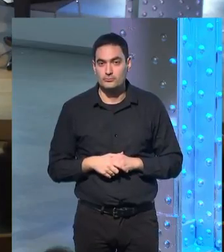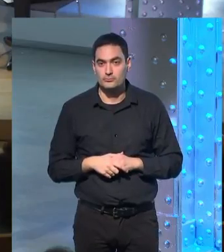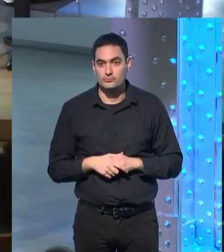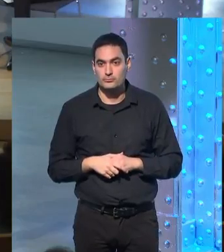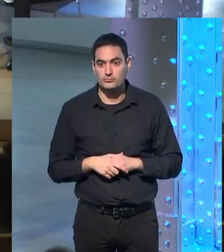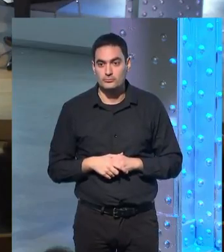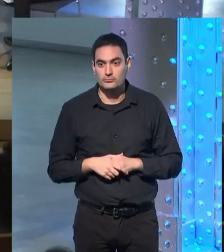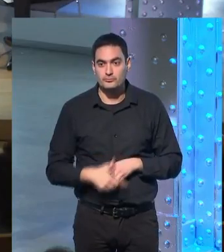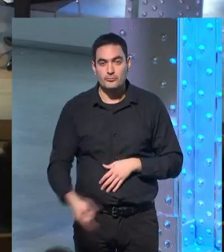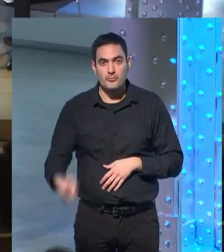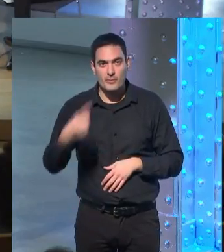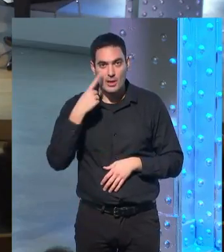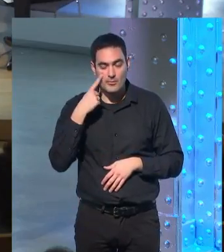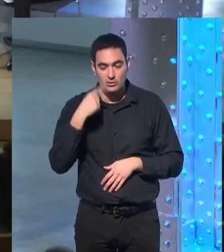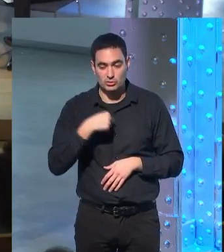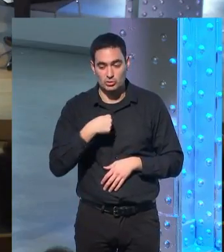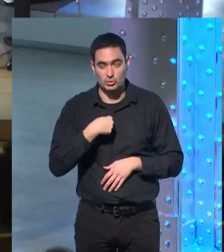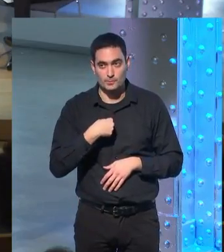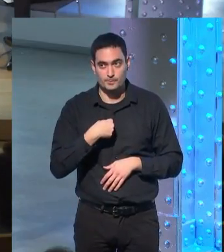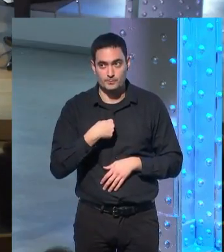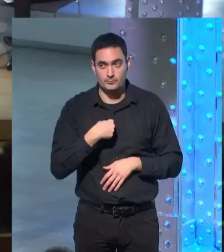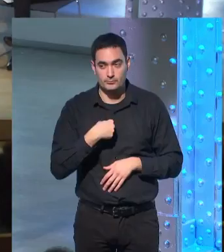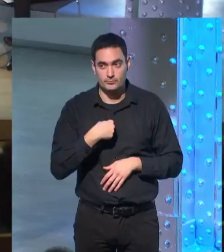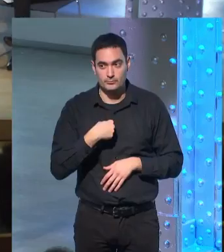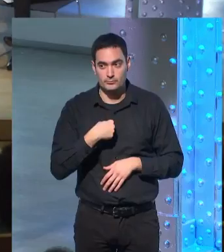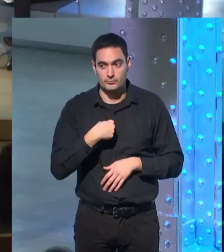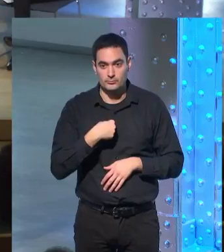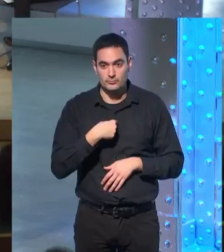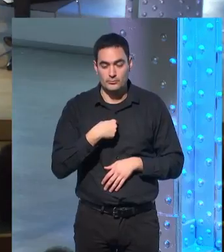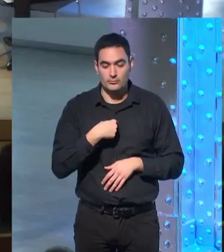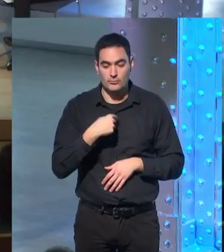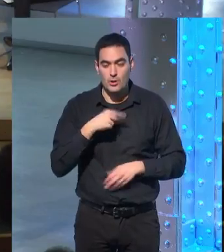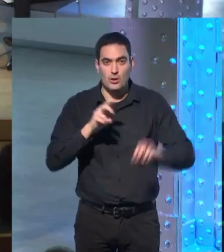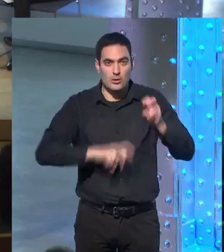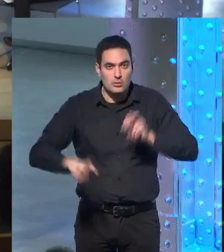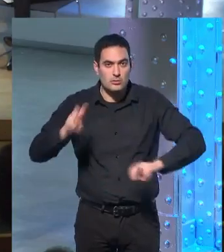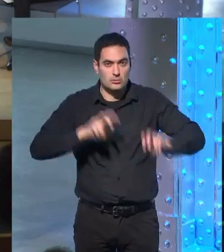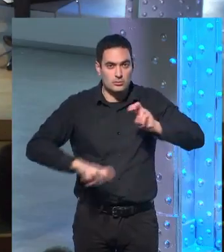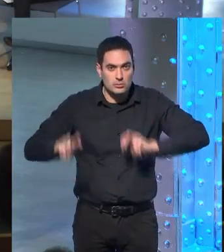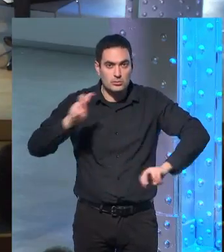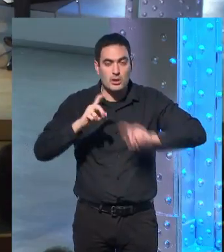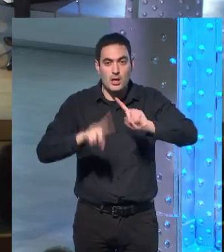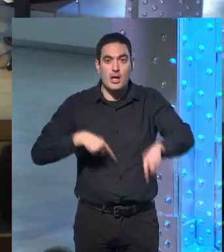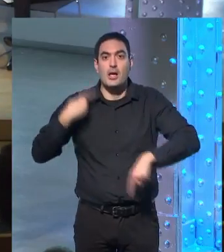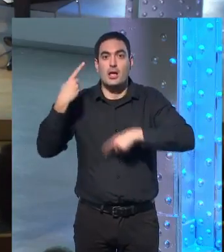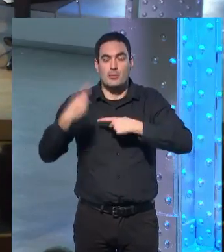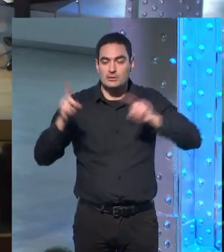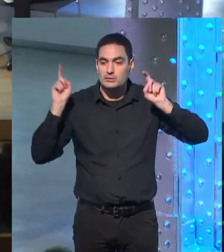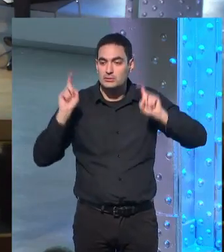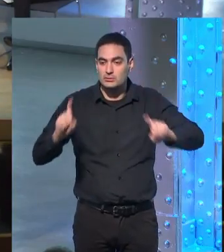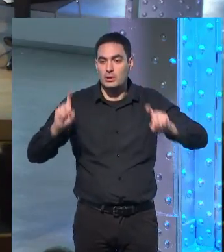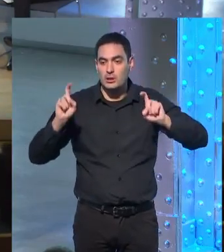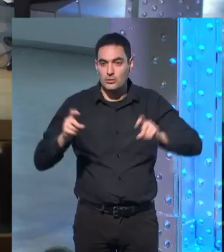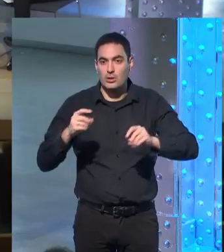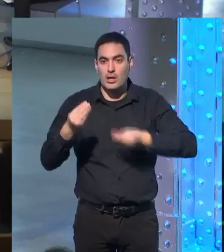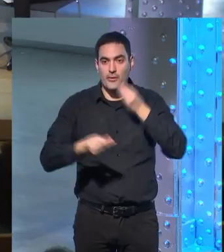A ver, yo no se lo digo, o sea, no es que no se lo diga a mis padres. Yo lo busco y luego les enseño pues cómo lo